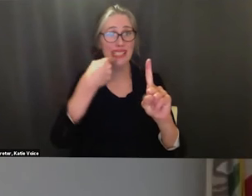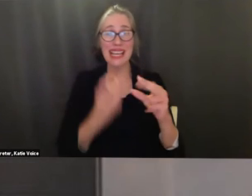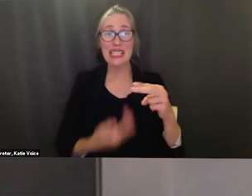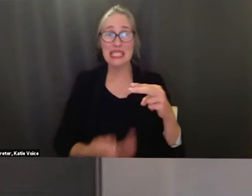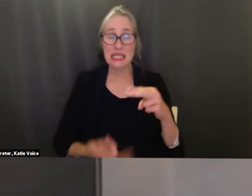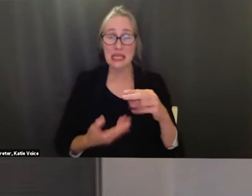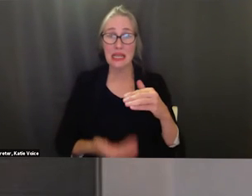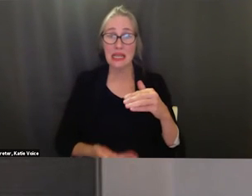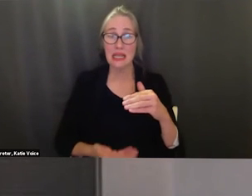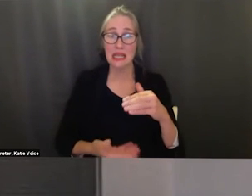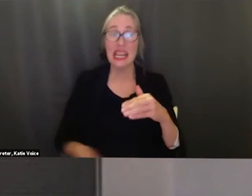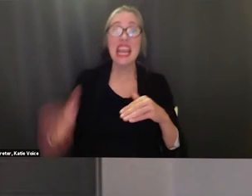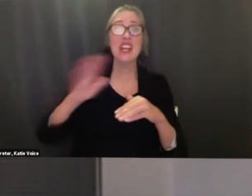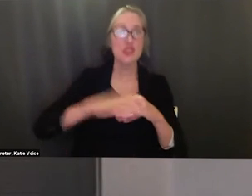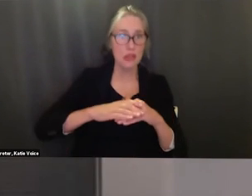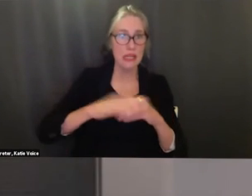aumentar